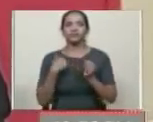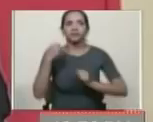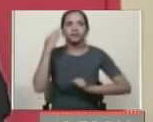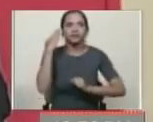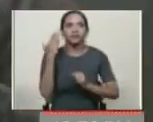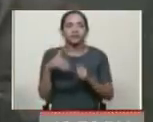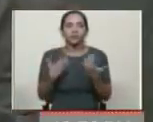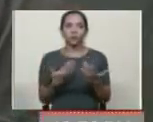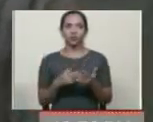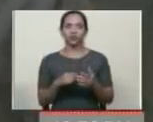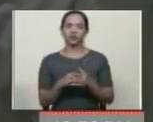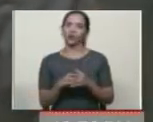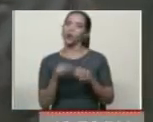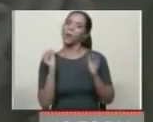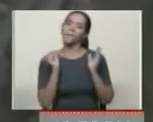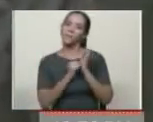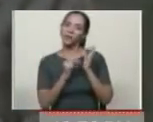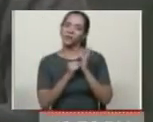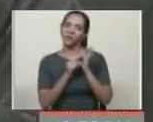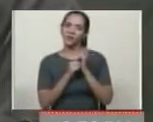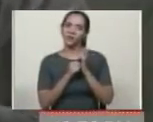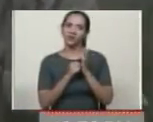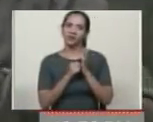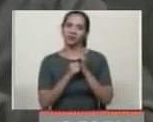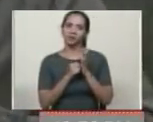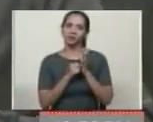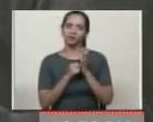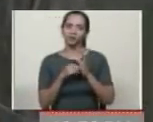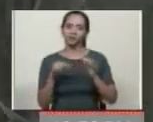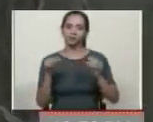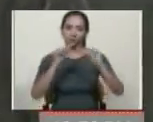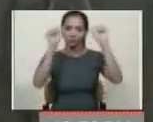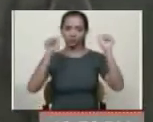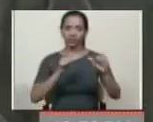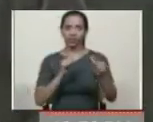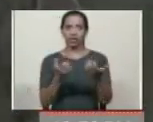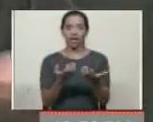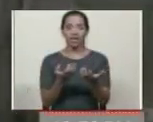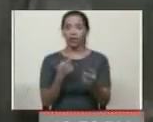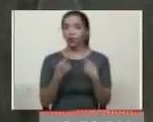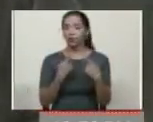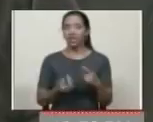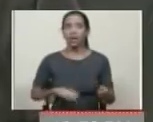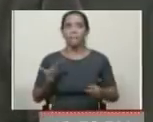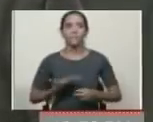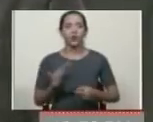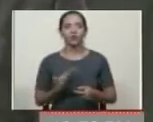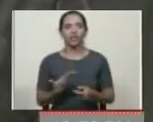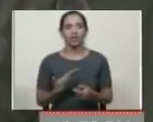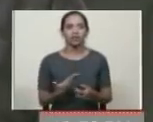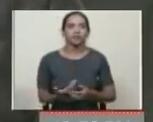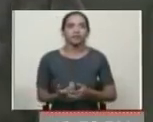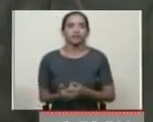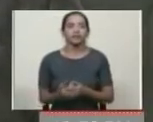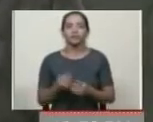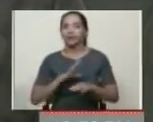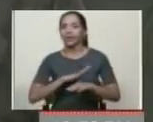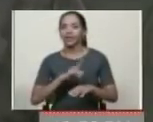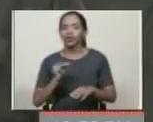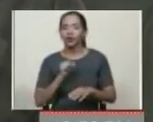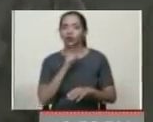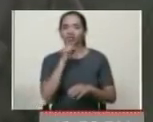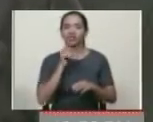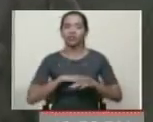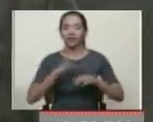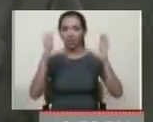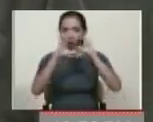los puntos cercanos a su zona de operaciones de donde pueden tomar energía. O sea, son cosas vitales, Mango, para que no nos silencien, porque en la oscuridad y